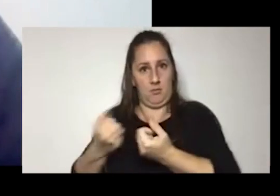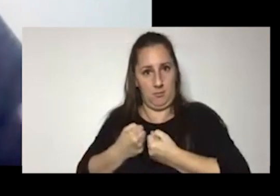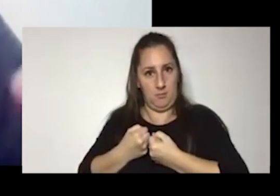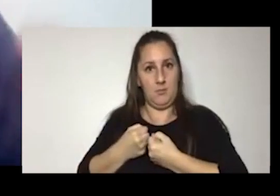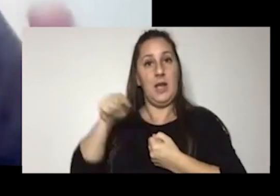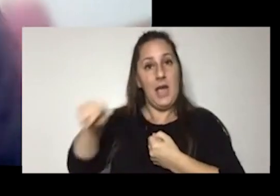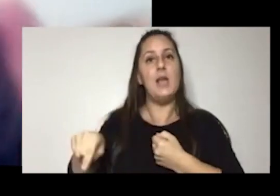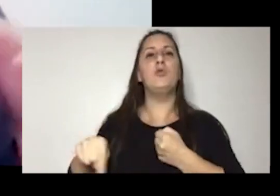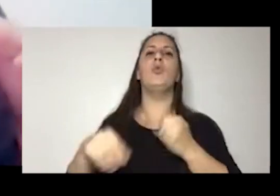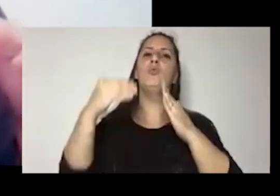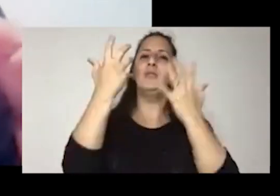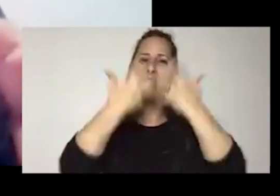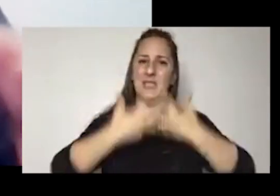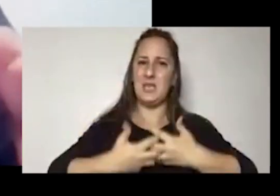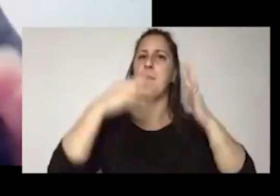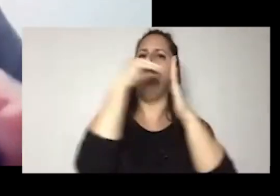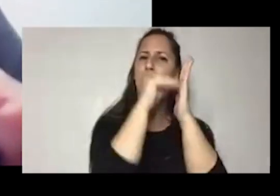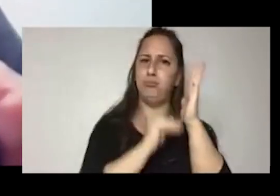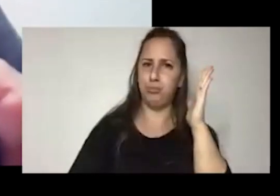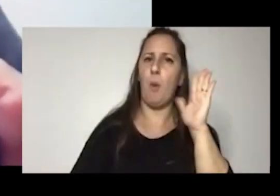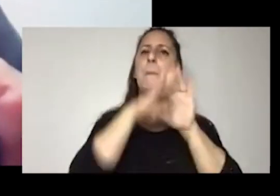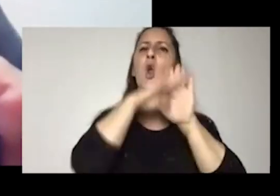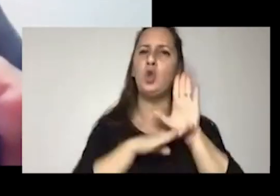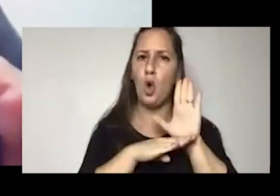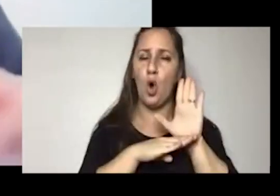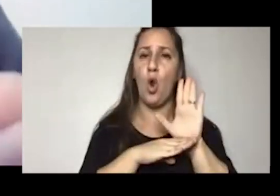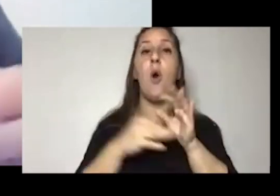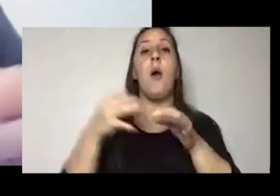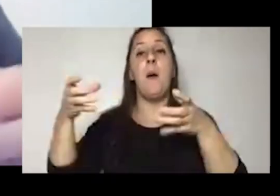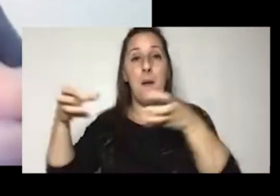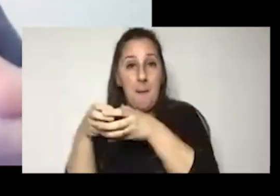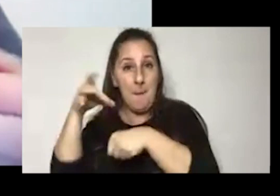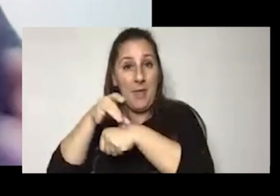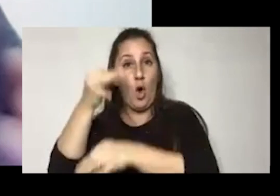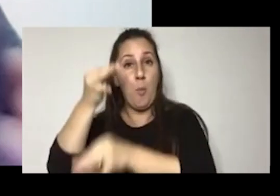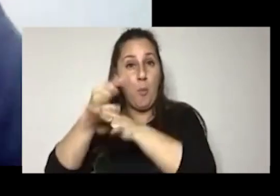de certificación que los profesionales que